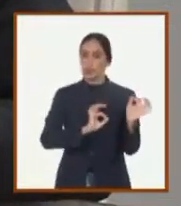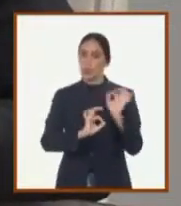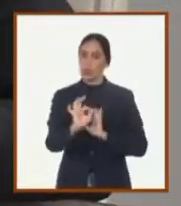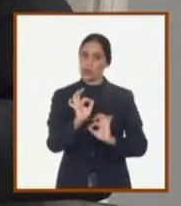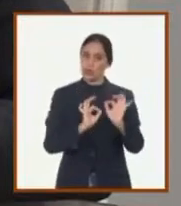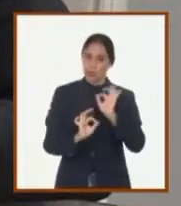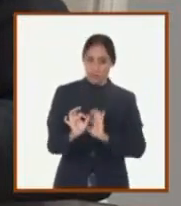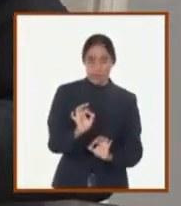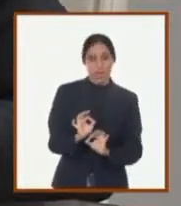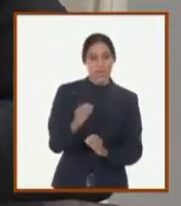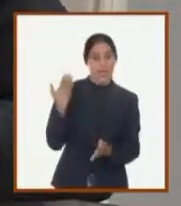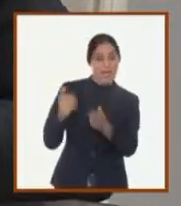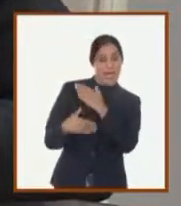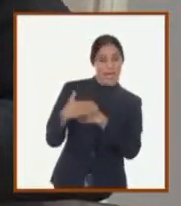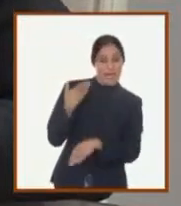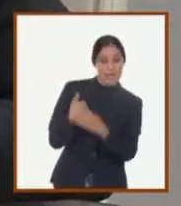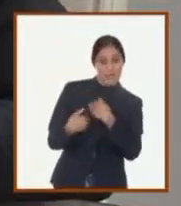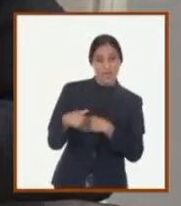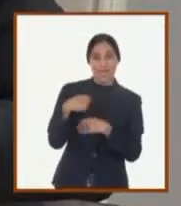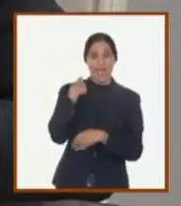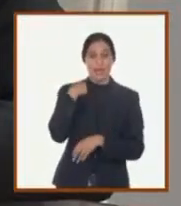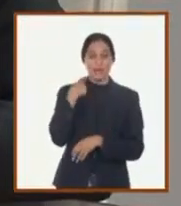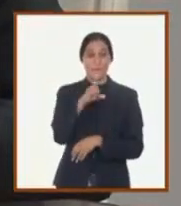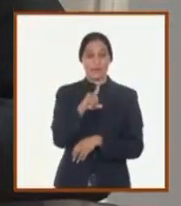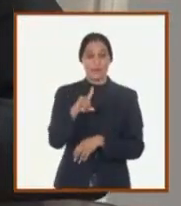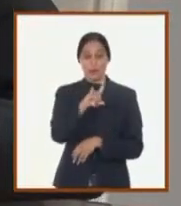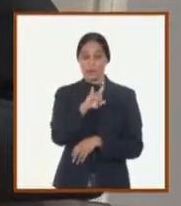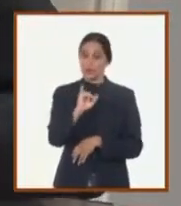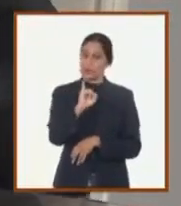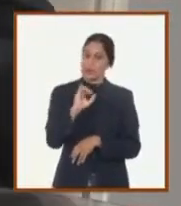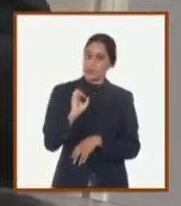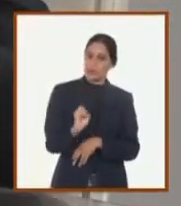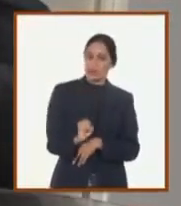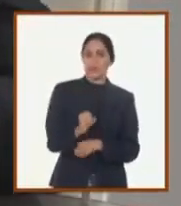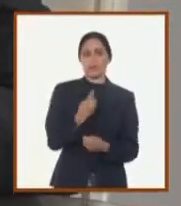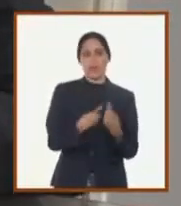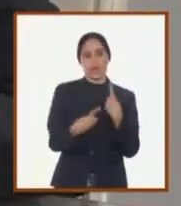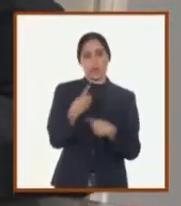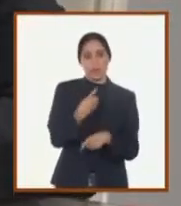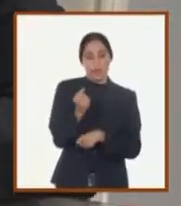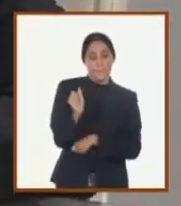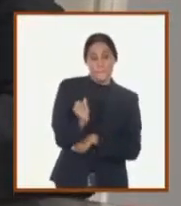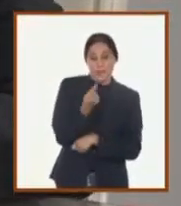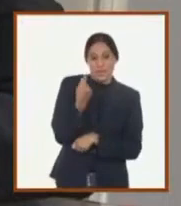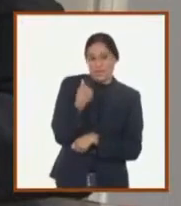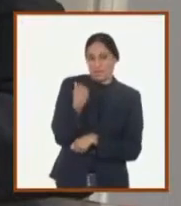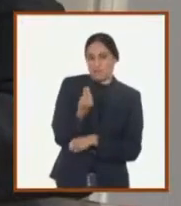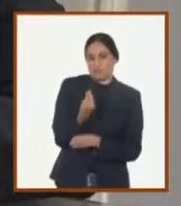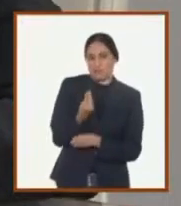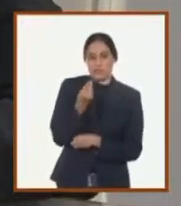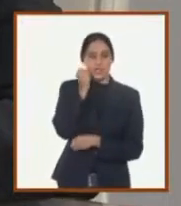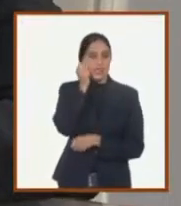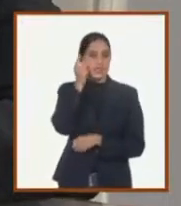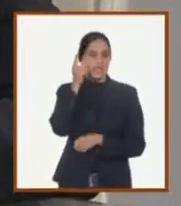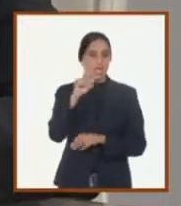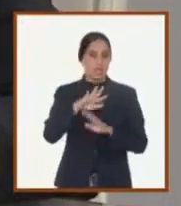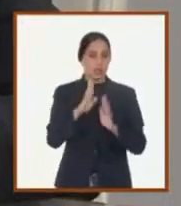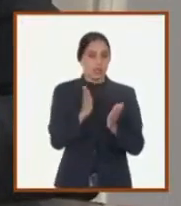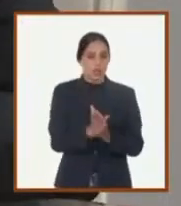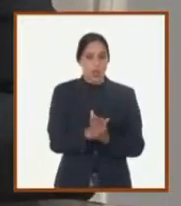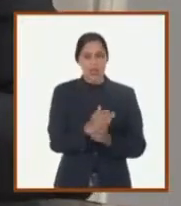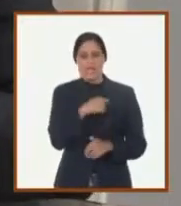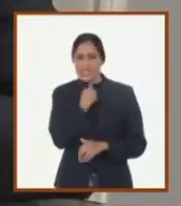que ubicarse en los años 60 principio de los 70 las técnicas que hay hoy y cuál fue la primera idea Bueno porque Celia en eso era muy celosa